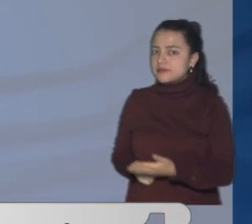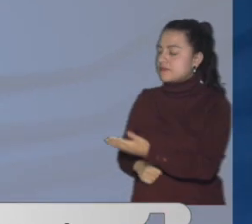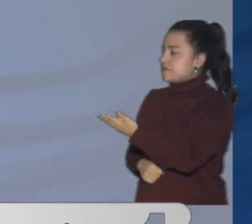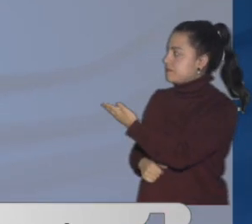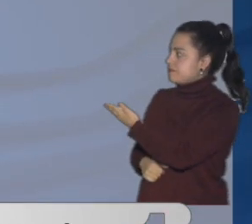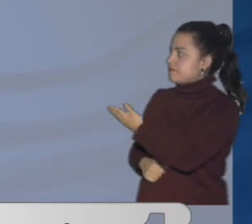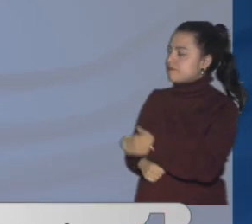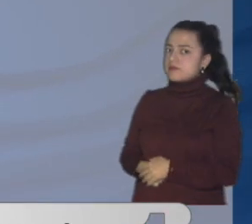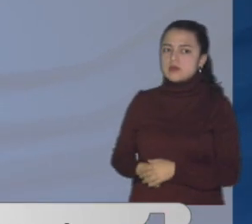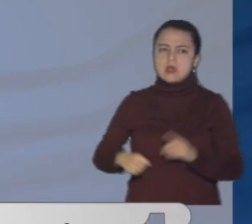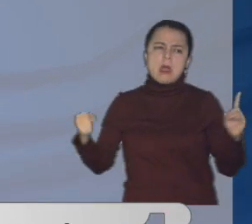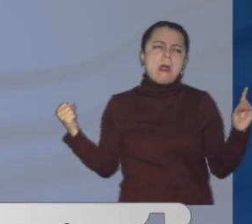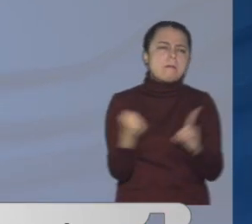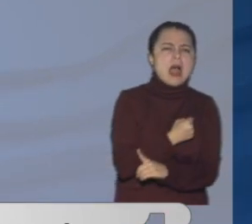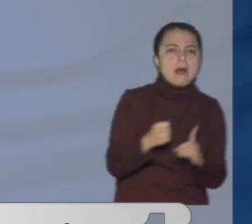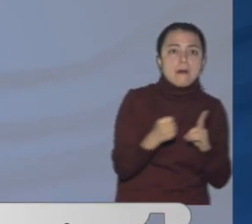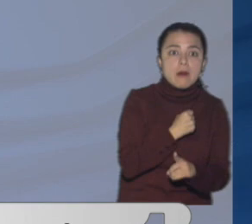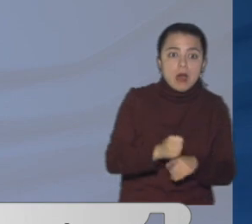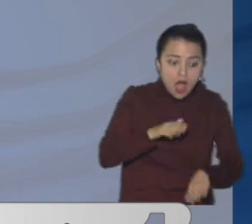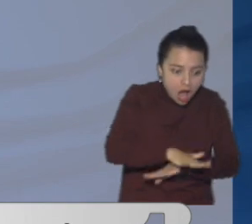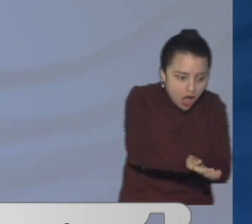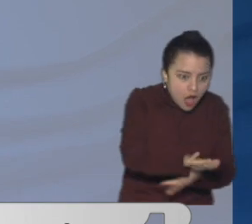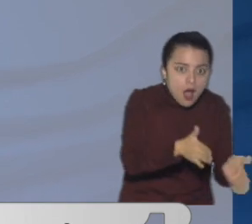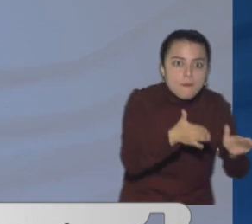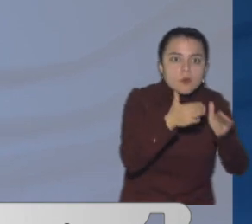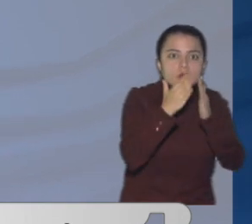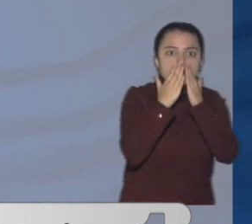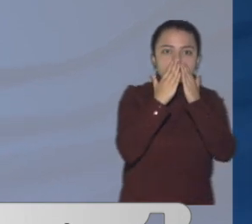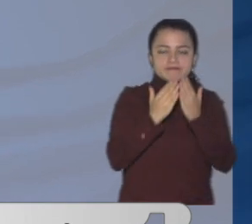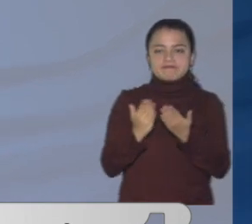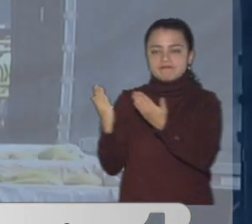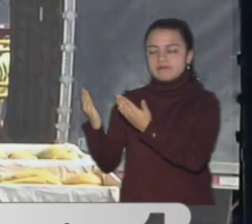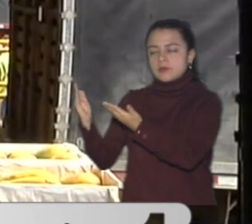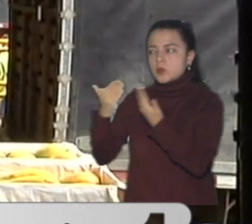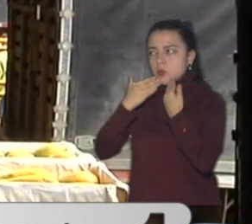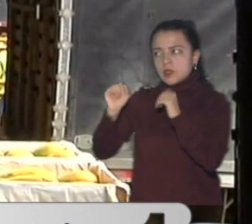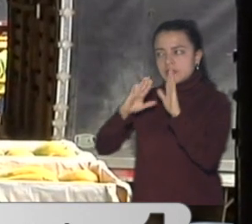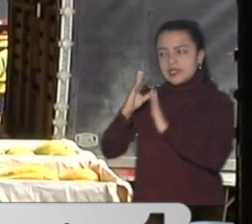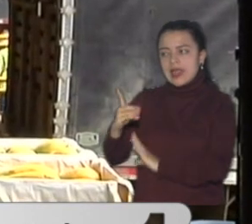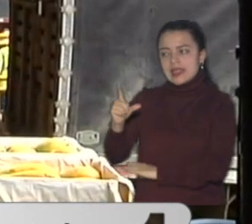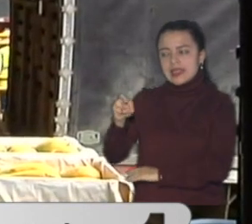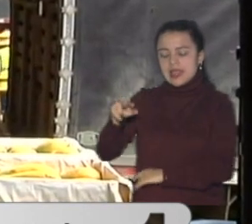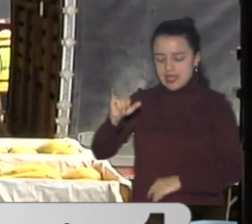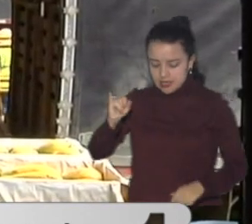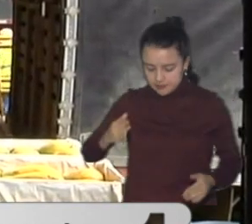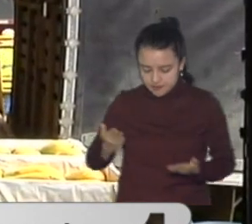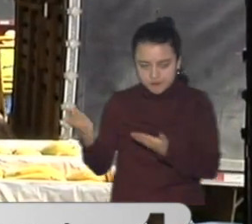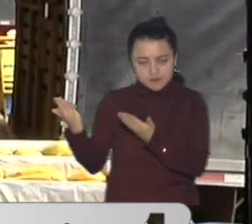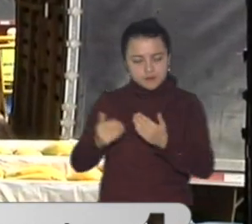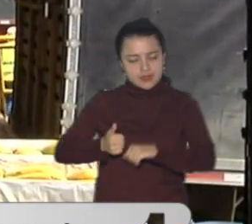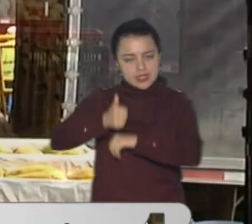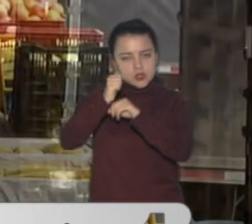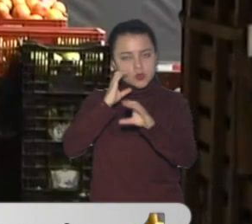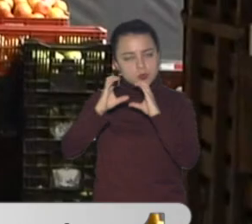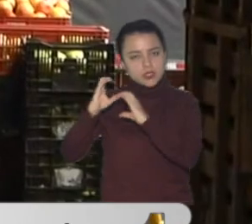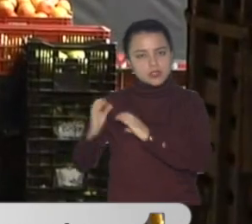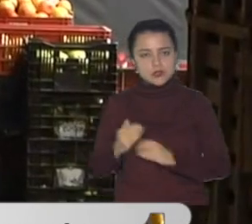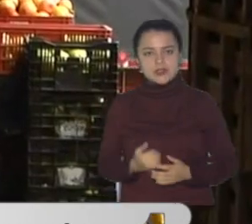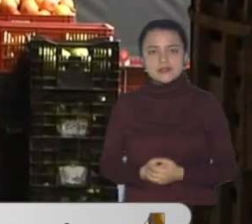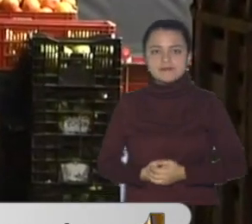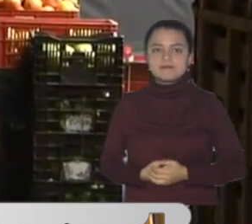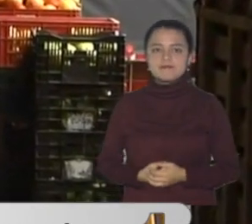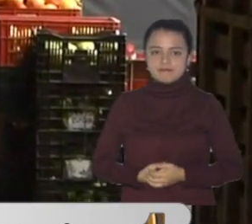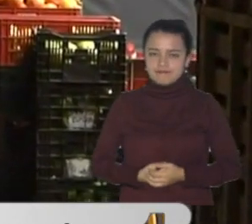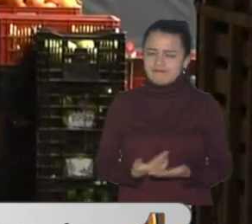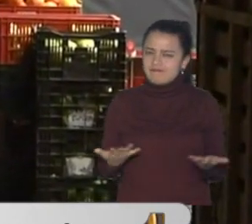finalmente falleció. A esta hora saludamos 11 y 9 de la mañana a Dani Maraca, quien es el director de comunicaciones. Dani, ¿qué decir sobre